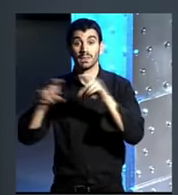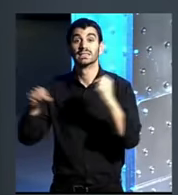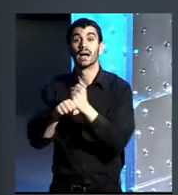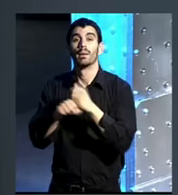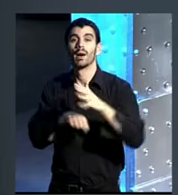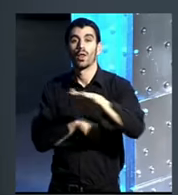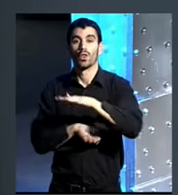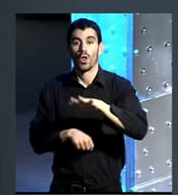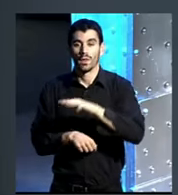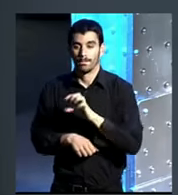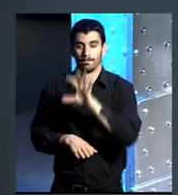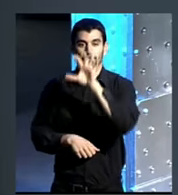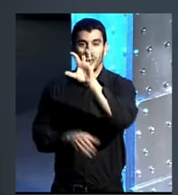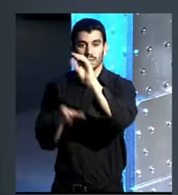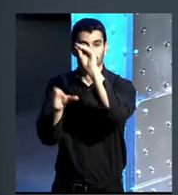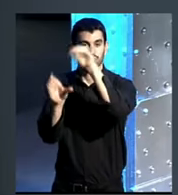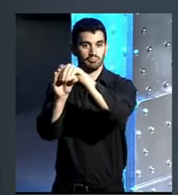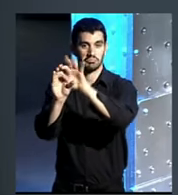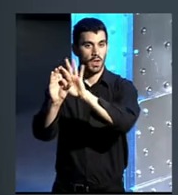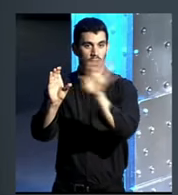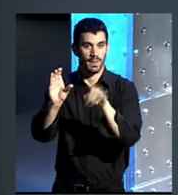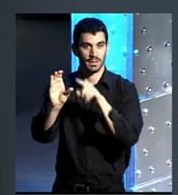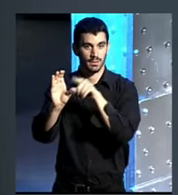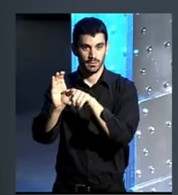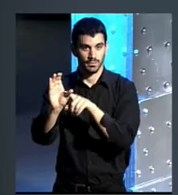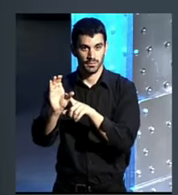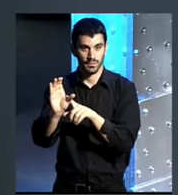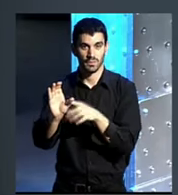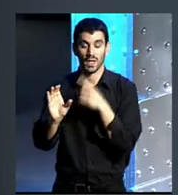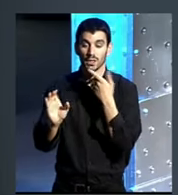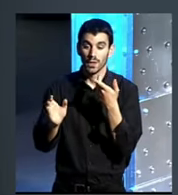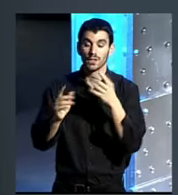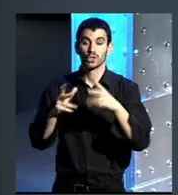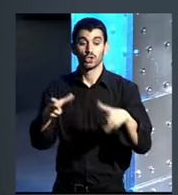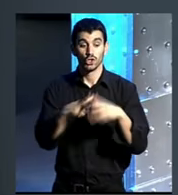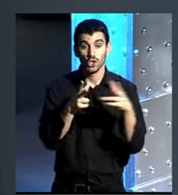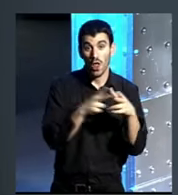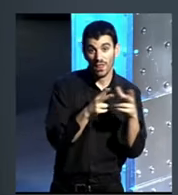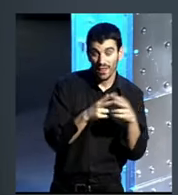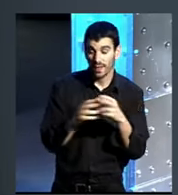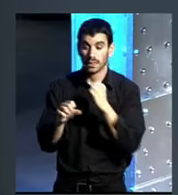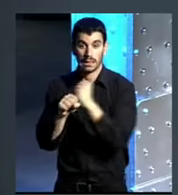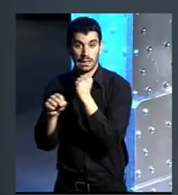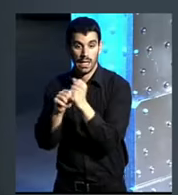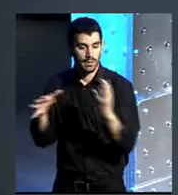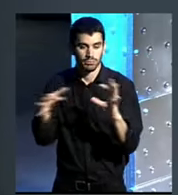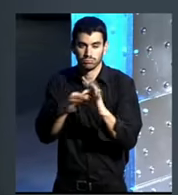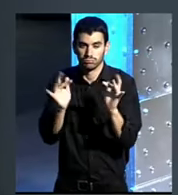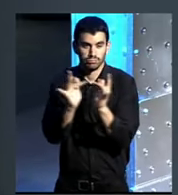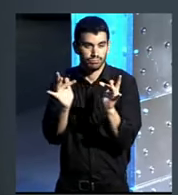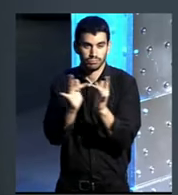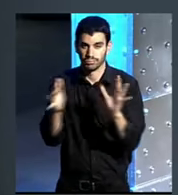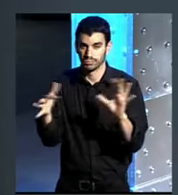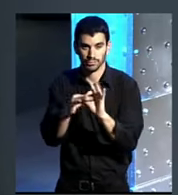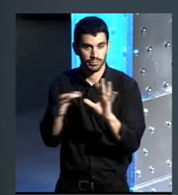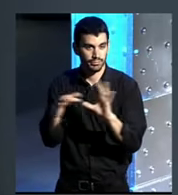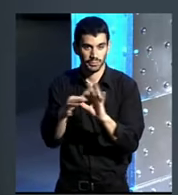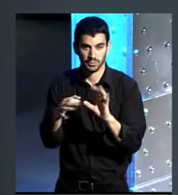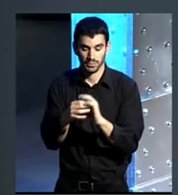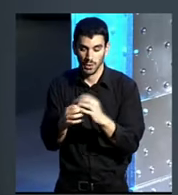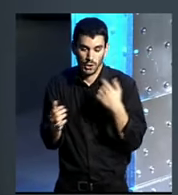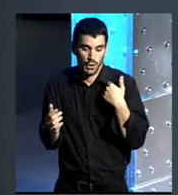nacional y estaban íntegramente ligadas con la sociedad en la que trabajaban, y no se ponía en cuestión que su fin